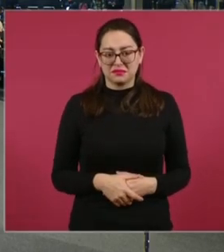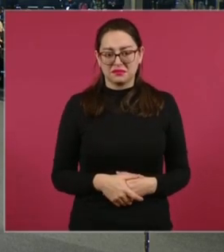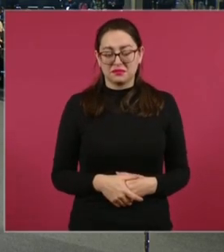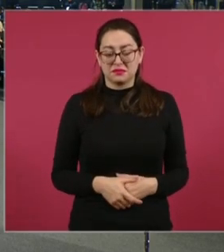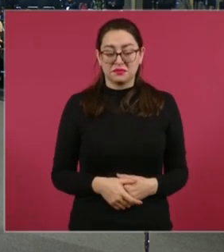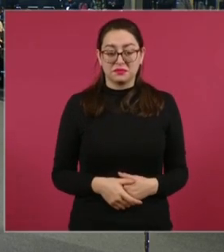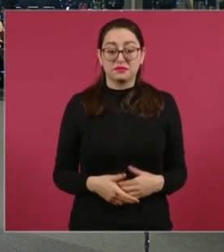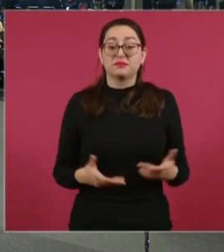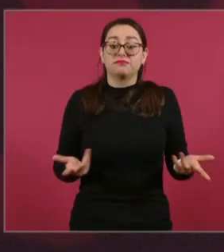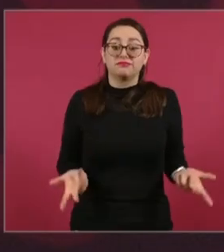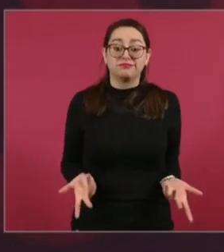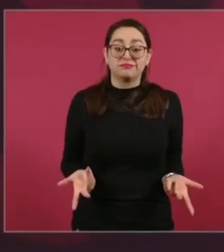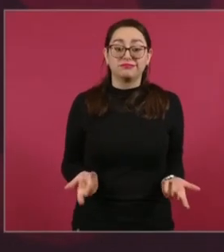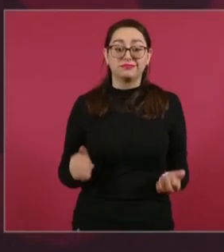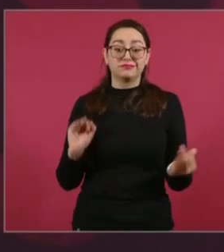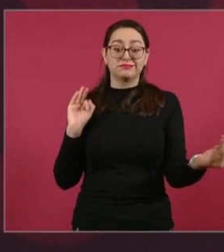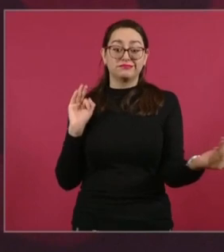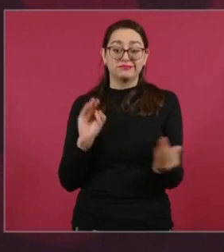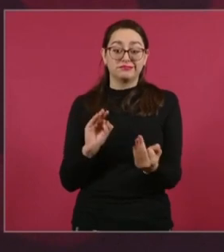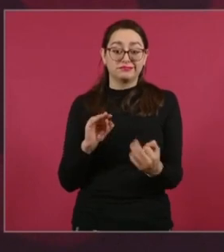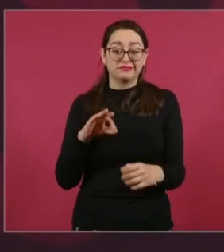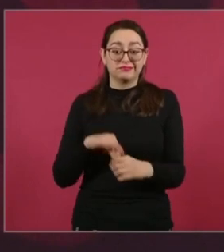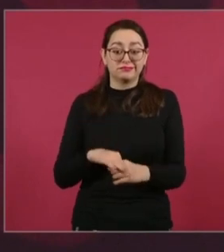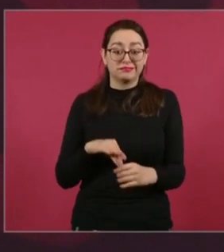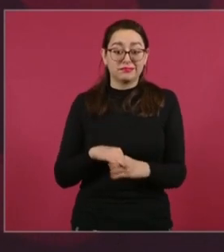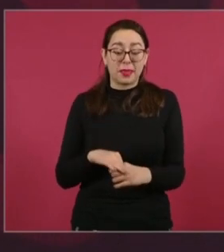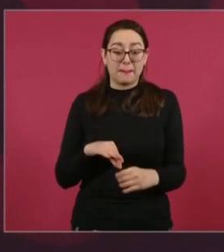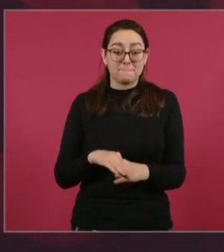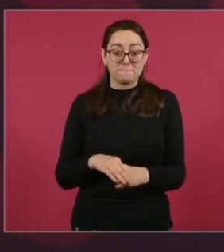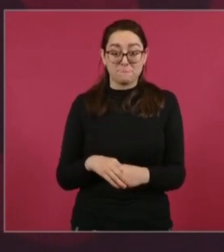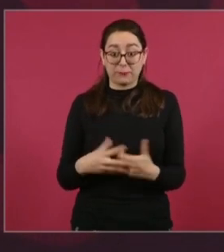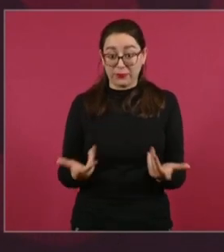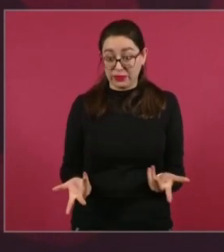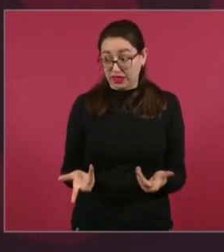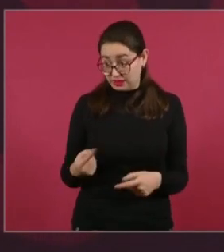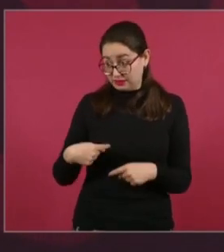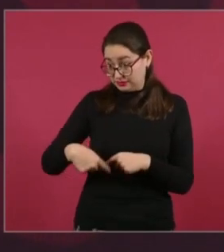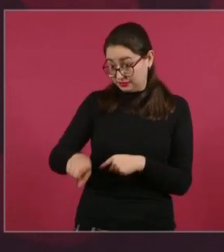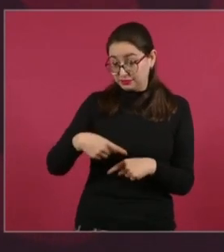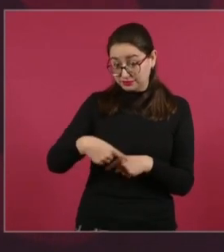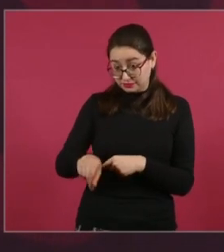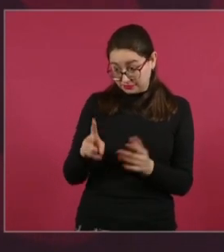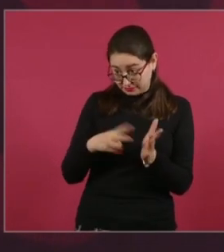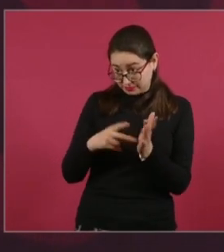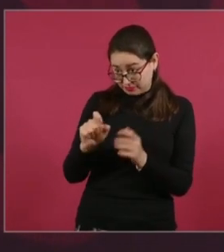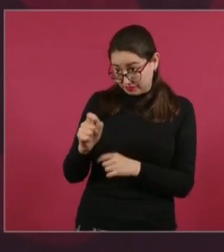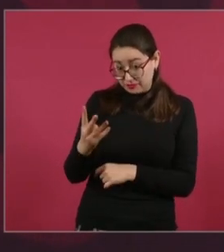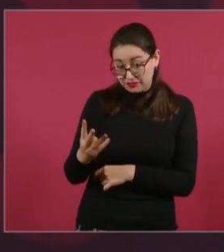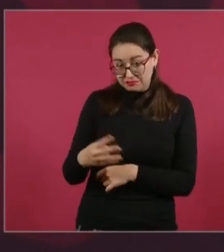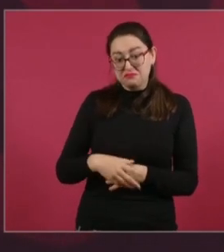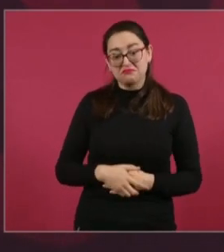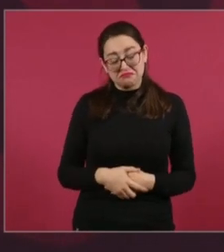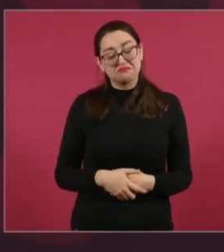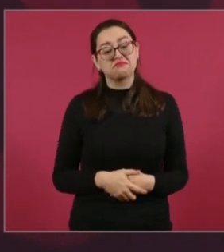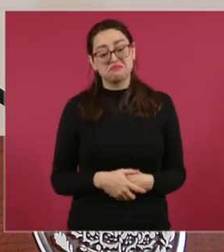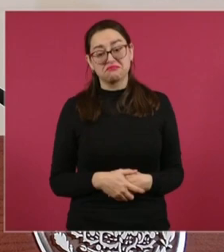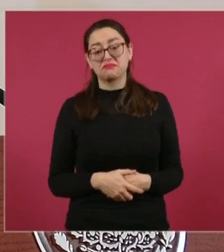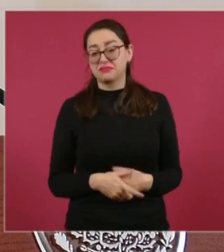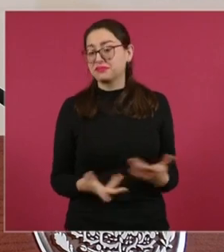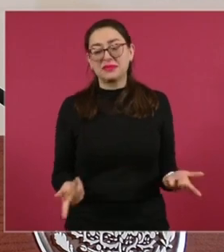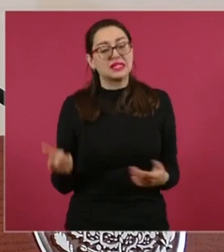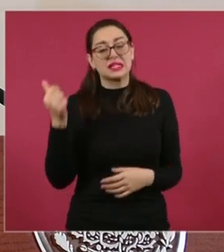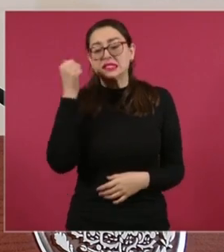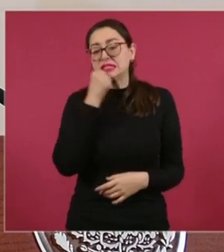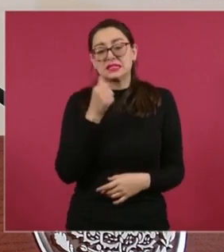Pues porque hay elecciones. ¿Es la carrera del 2024? Sí, sí, es que siempre